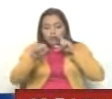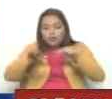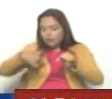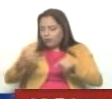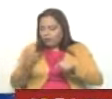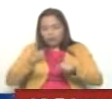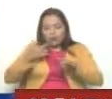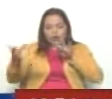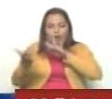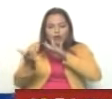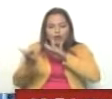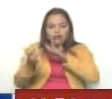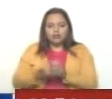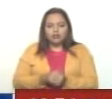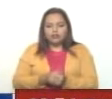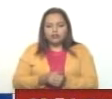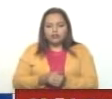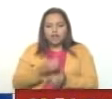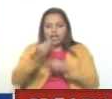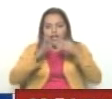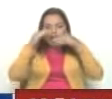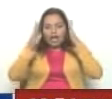contactar a través de la atención